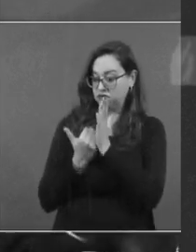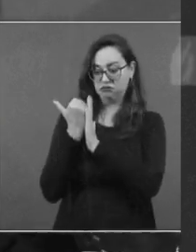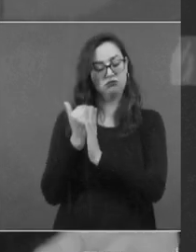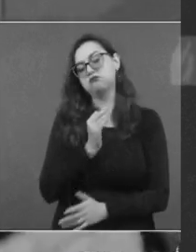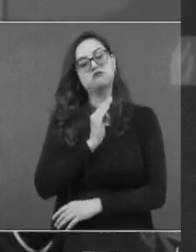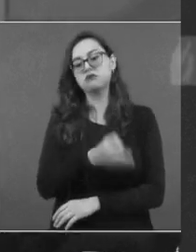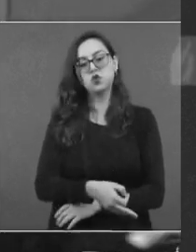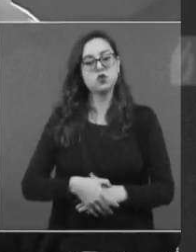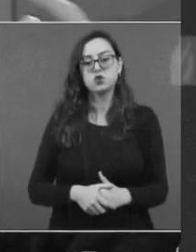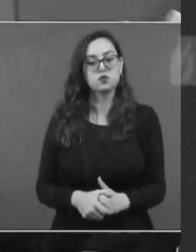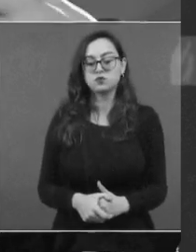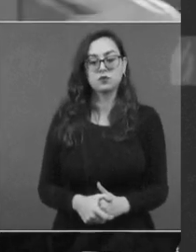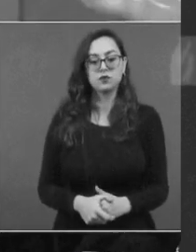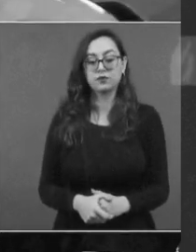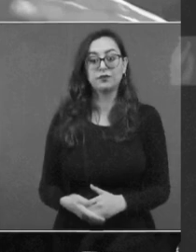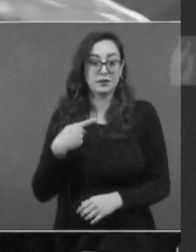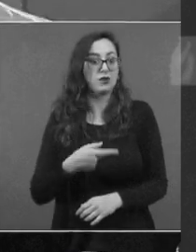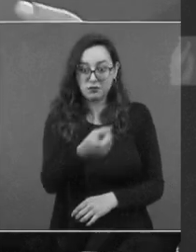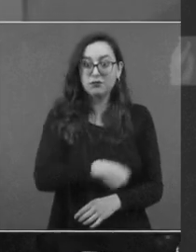Pero ya lo tenían